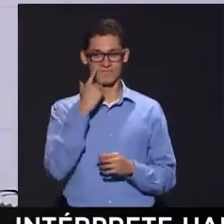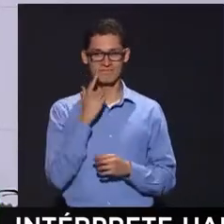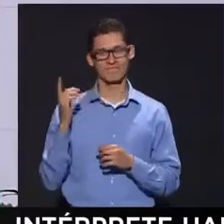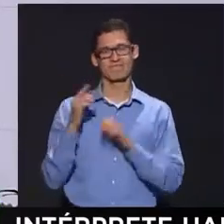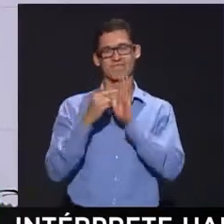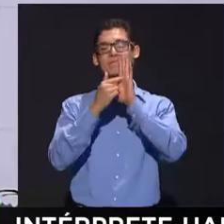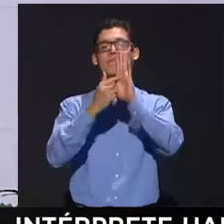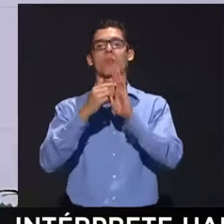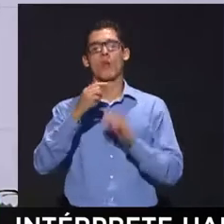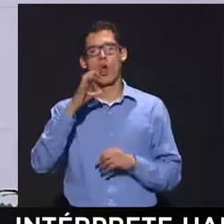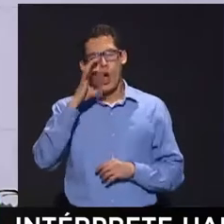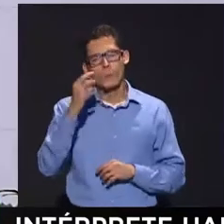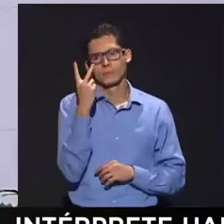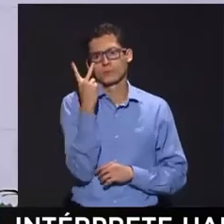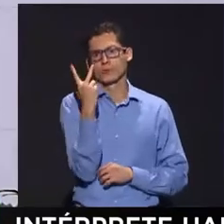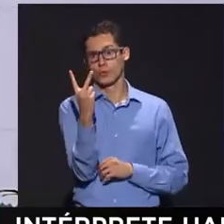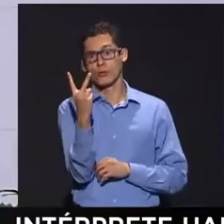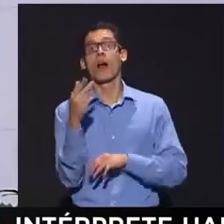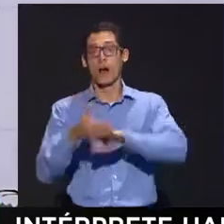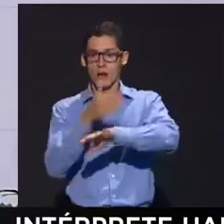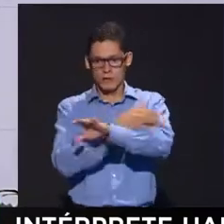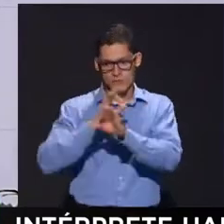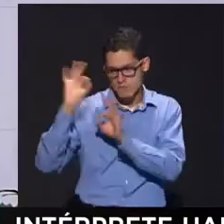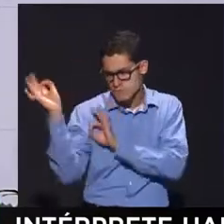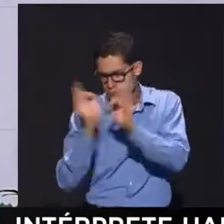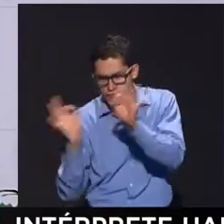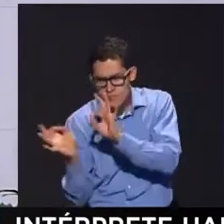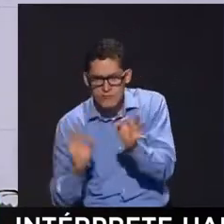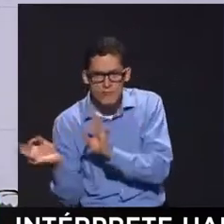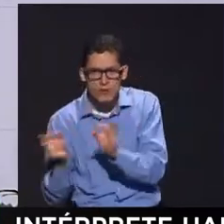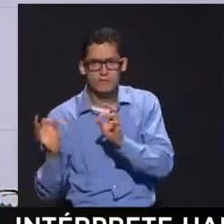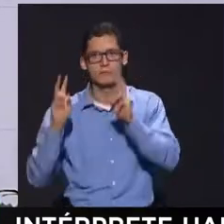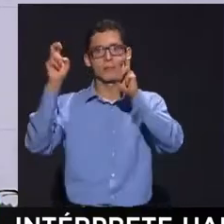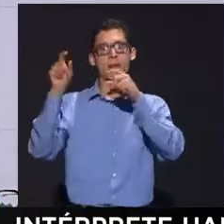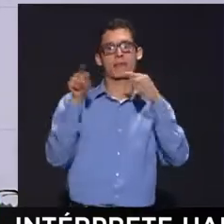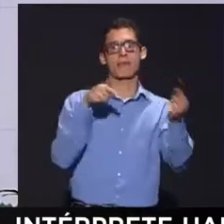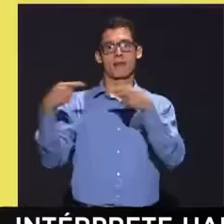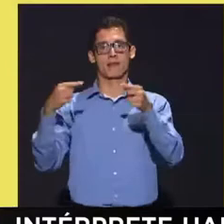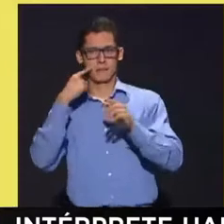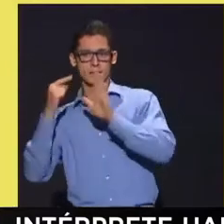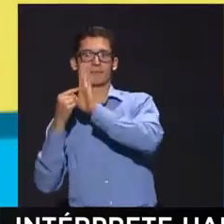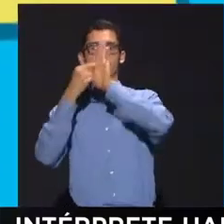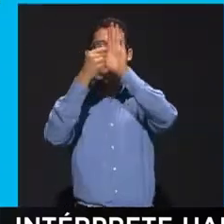Rúa y el profesor Gilberto Tobol nos prepararon para profundizar más sobre este tema, sobre el debate. Veamos.